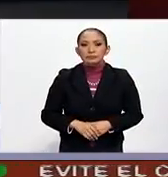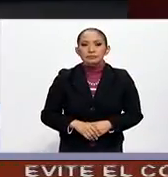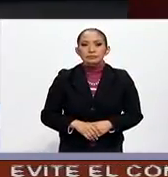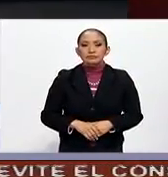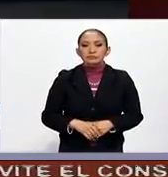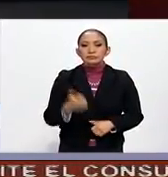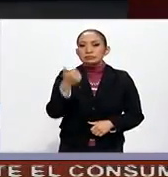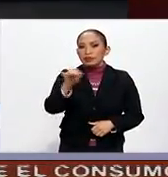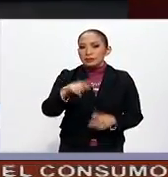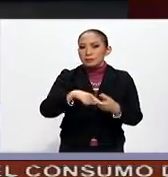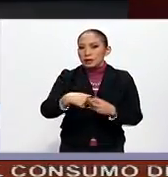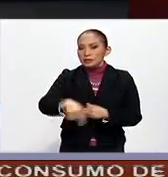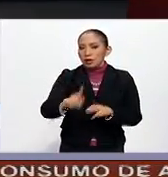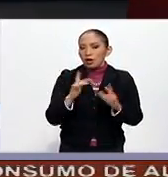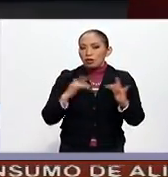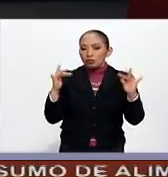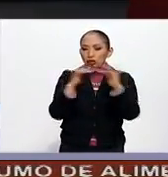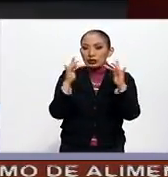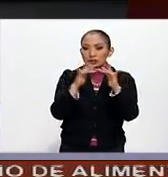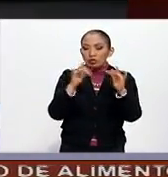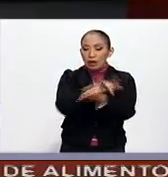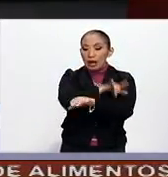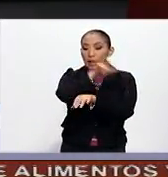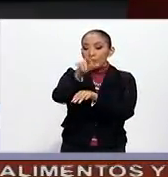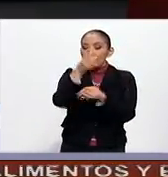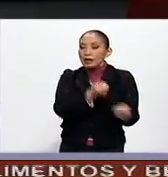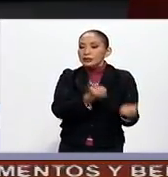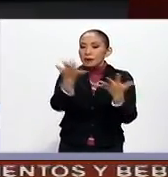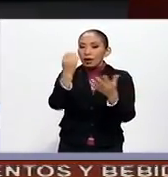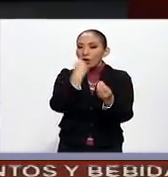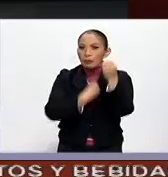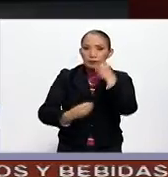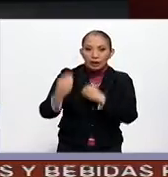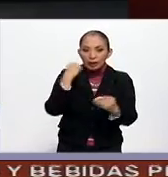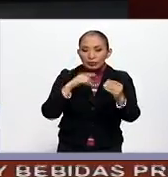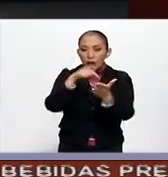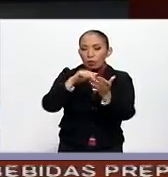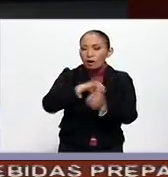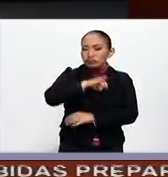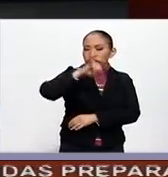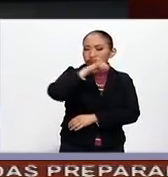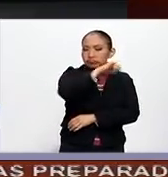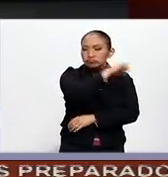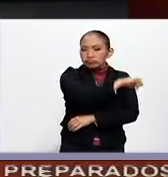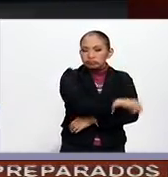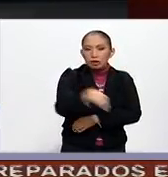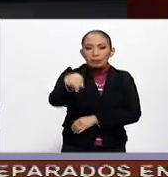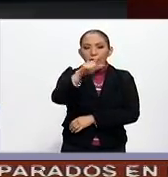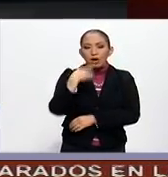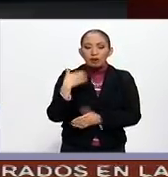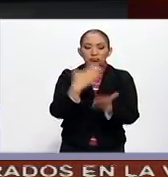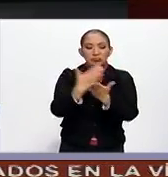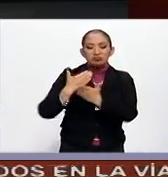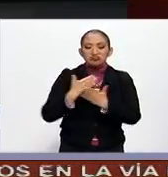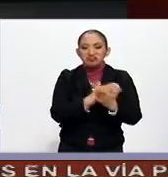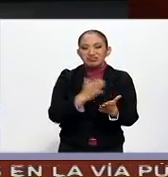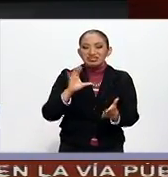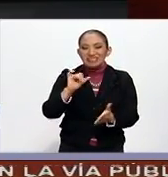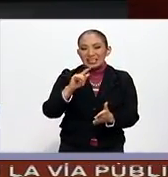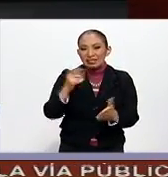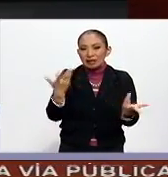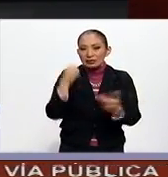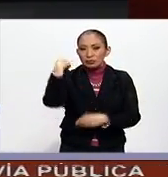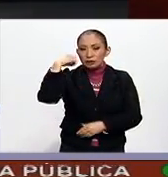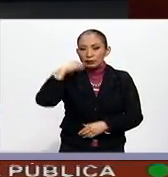Y así inició el puente aéreo para dar alimentos, para llevar alimentos a las zonas más afectadas por los bloqueos de la CENTE